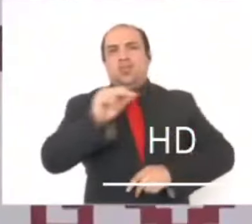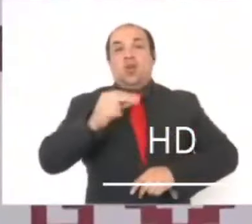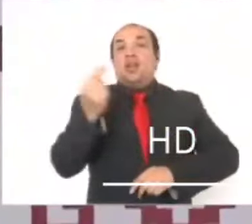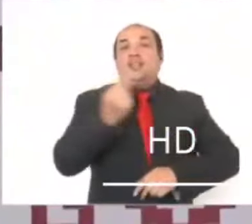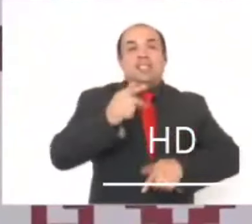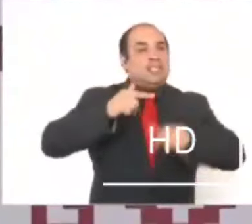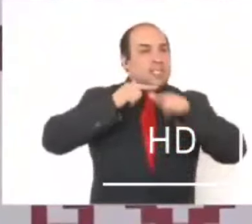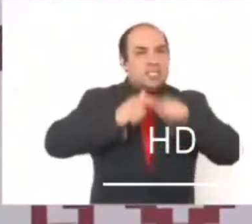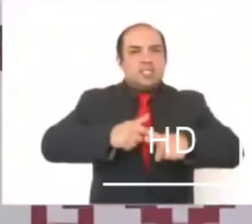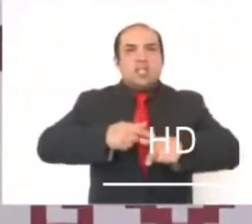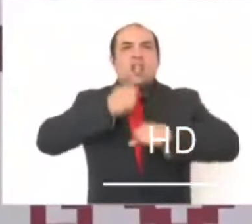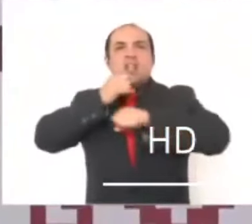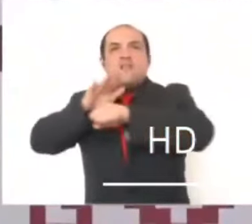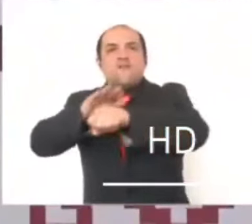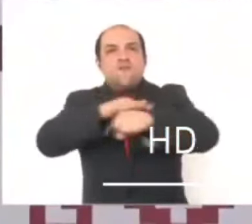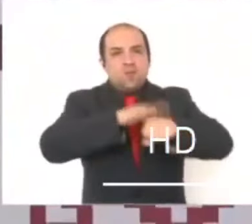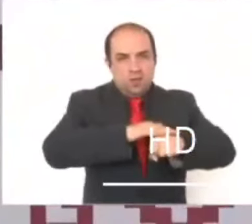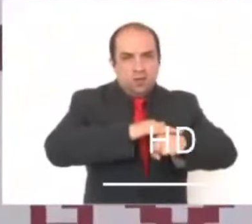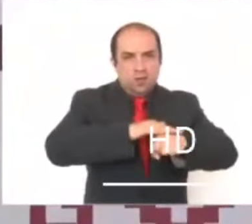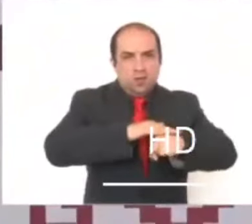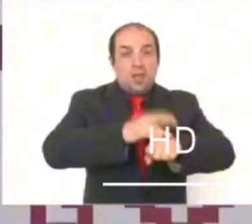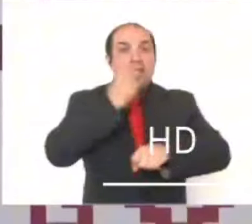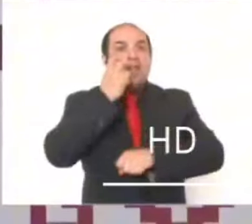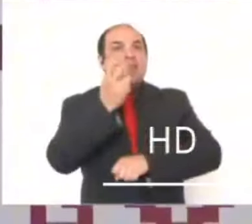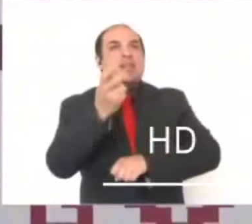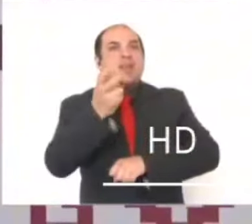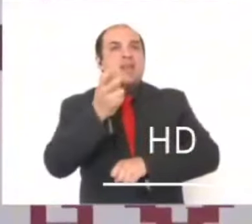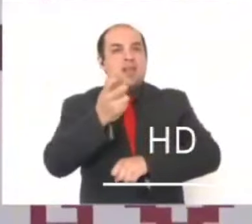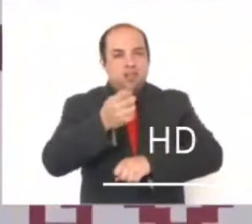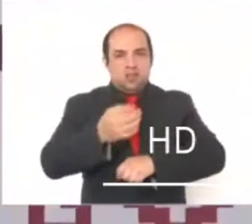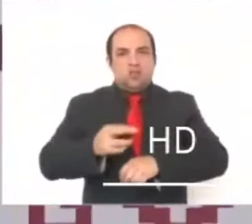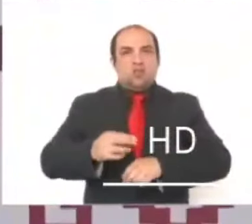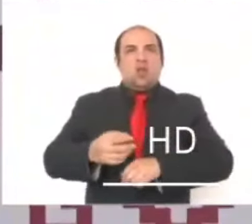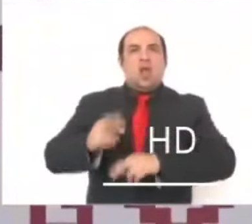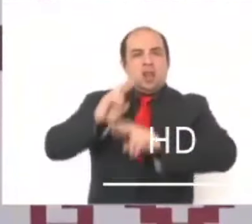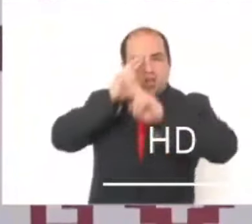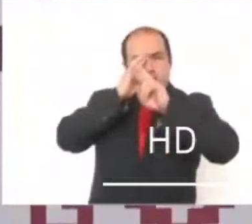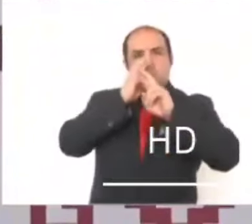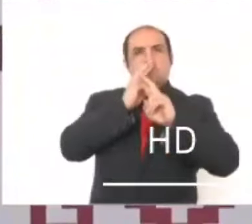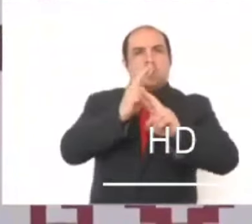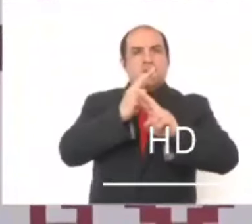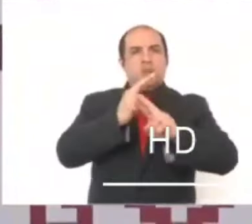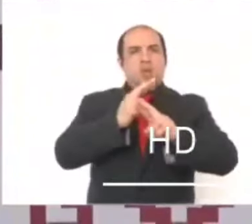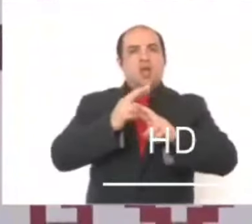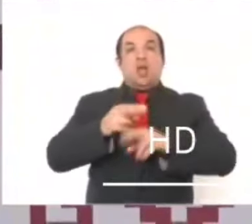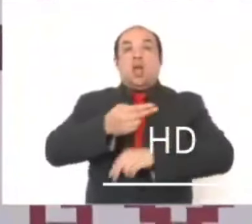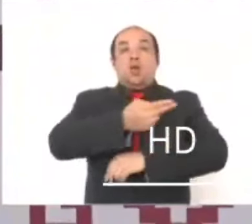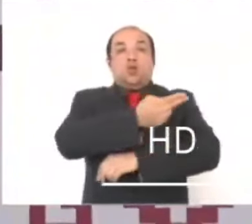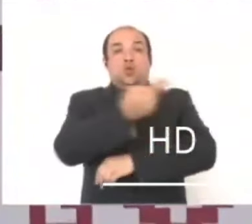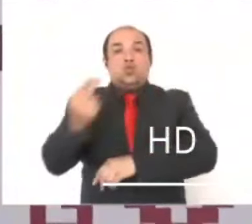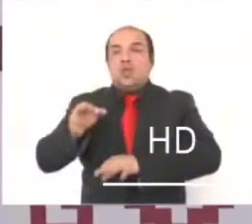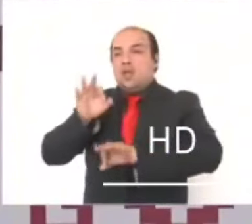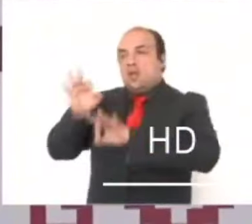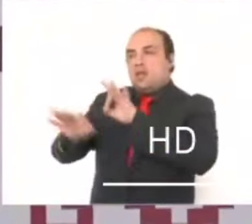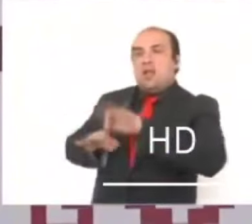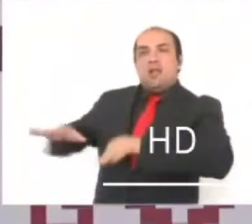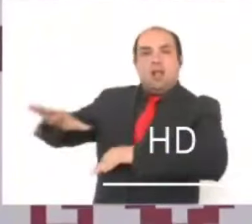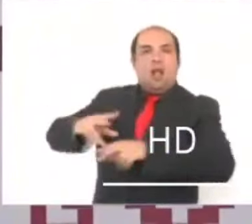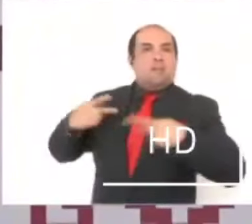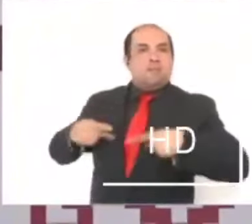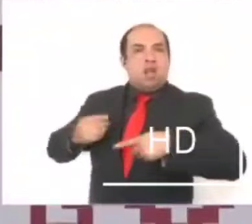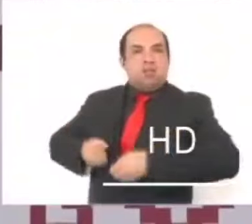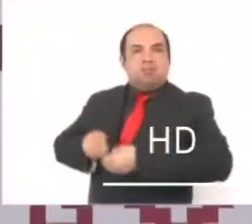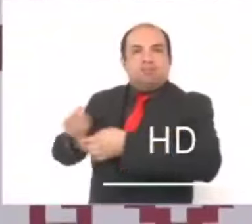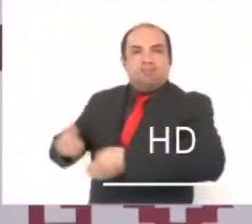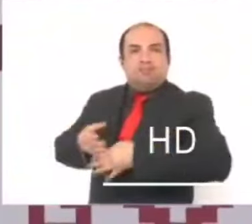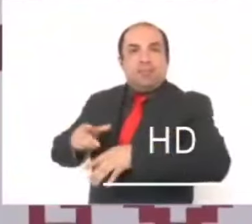seguirlo cultivando. Eso es lo que nos reconocen. El trato que cada uno de todos ustedes y que seguirá dándole a la gente y